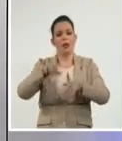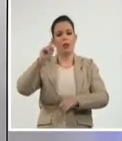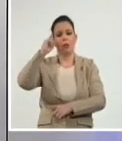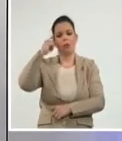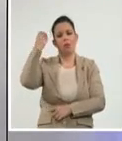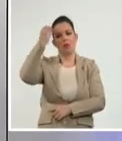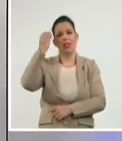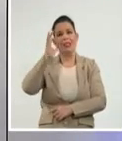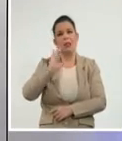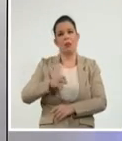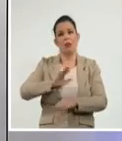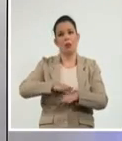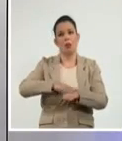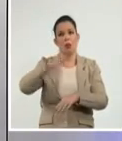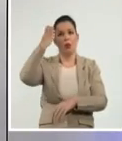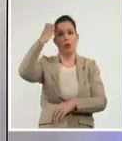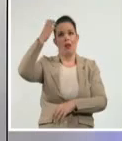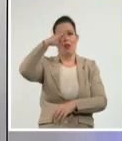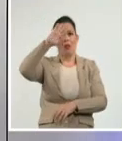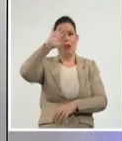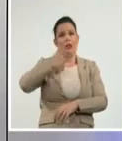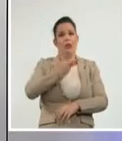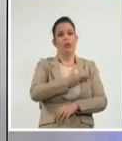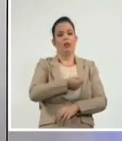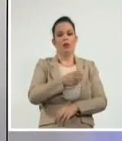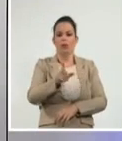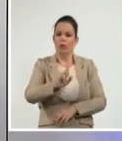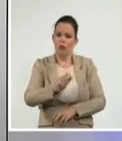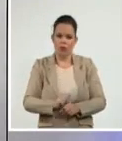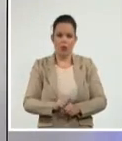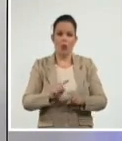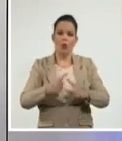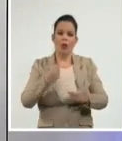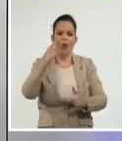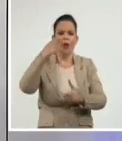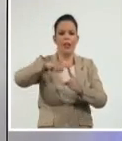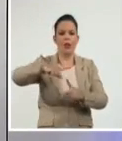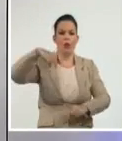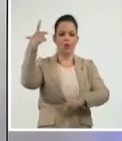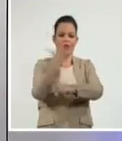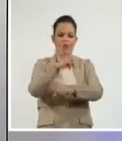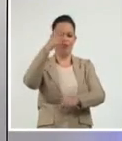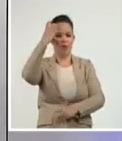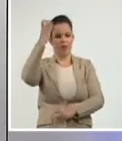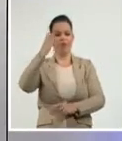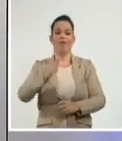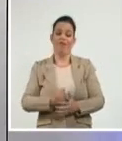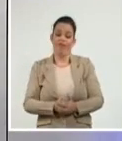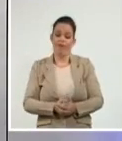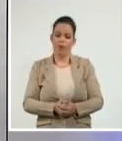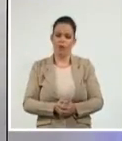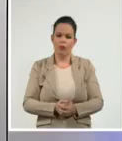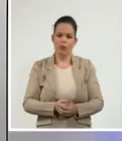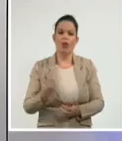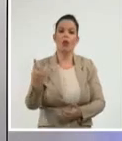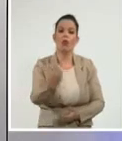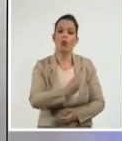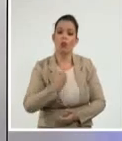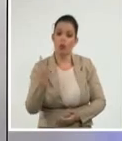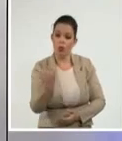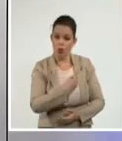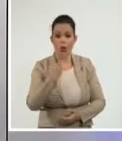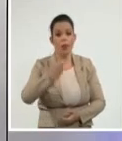terminemos decepcionados de nuestro proyecto de nación soberana, independiente y socialista. Lo que tiene que quedarnos bien claro